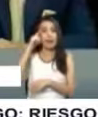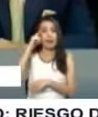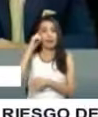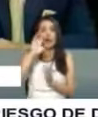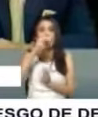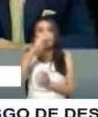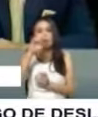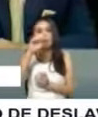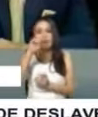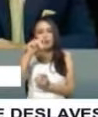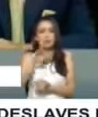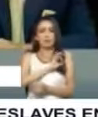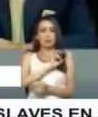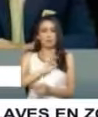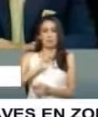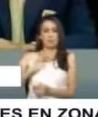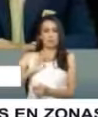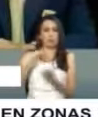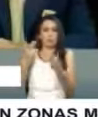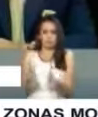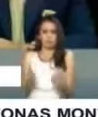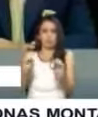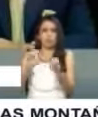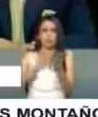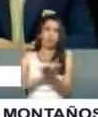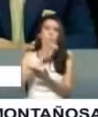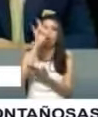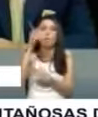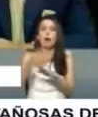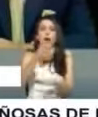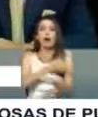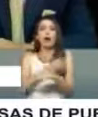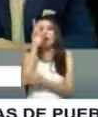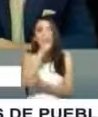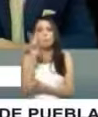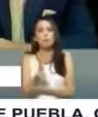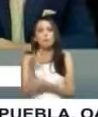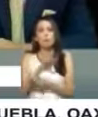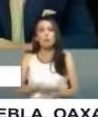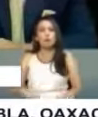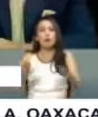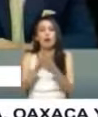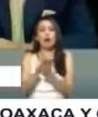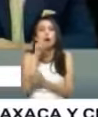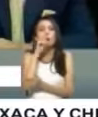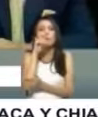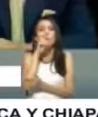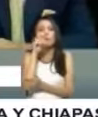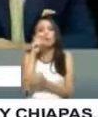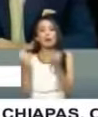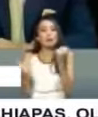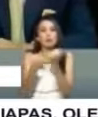son indígenas. Ellos serían delincuentes comunes, han dicho las autoridades de gobierno. Incluso se han atrevido a decir que